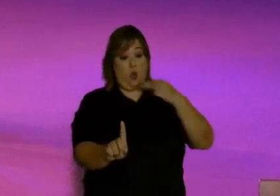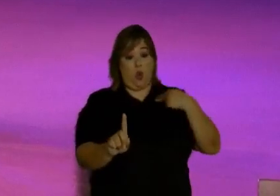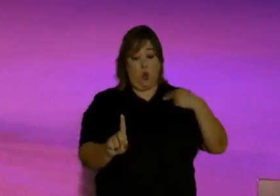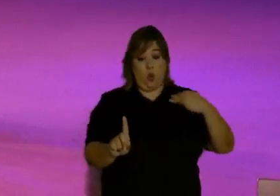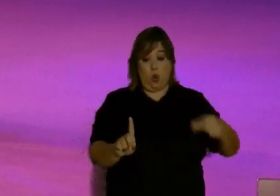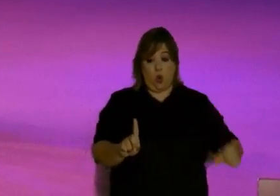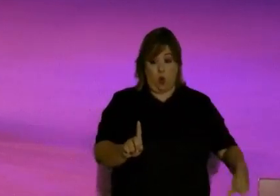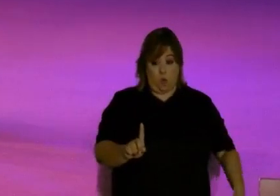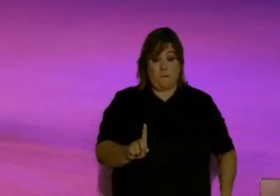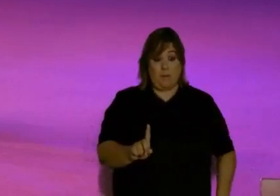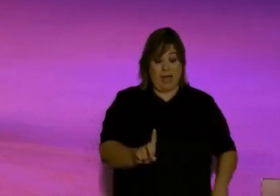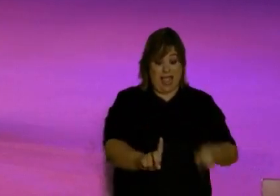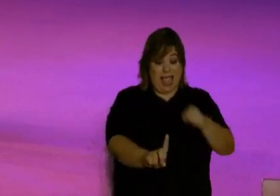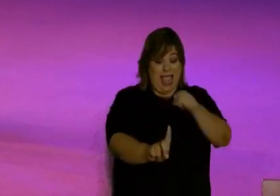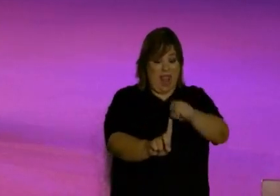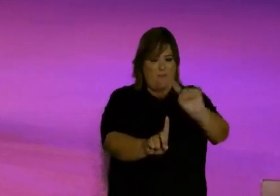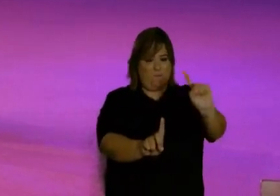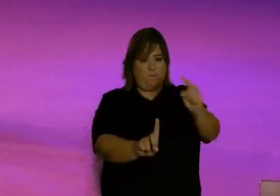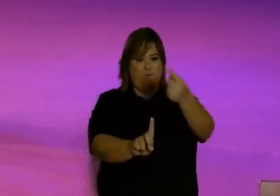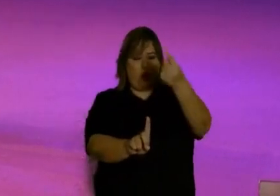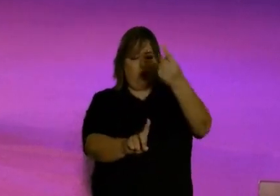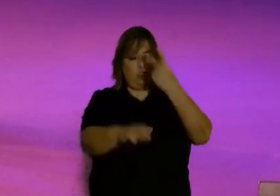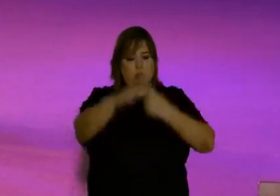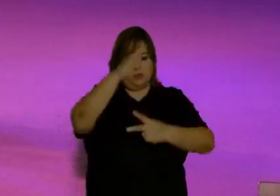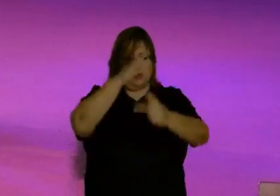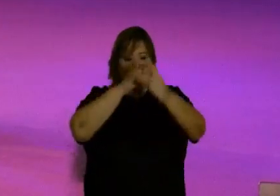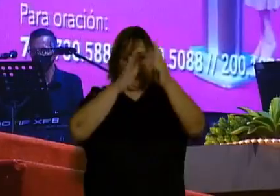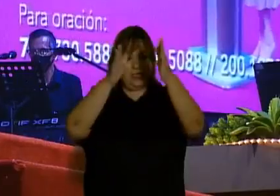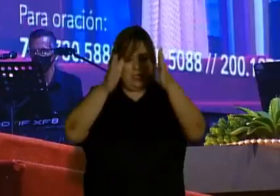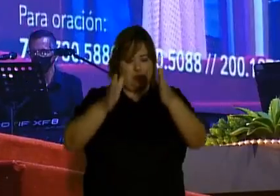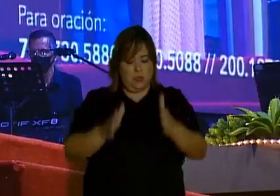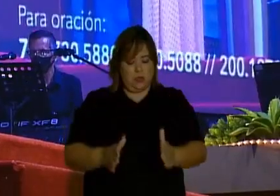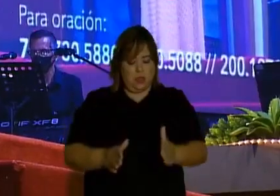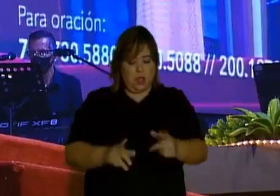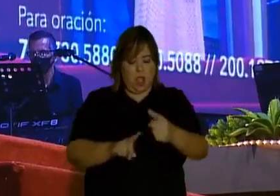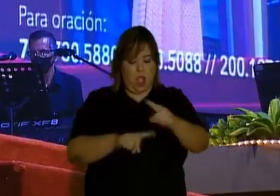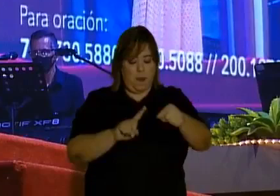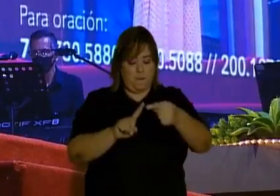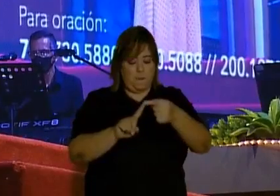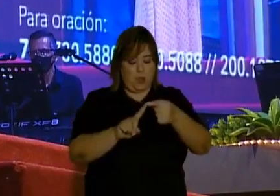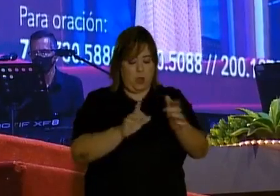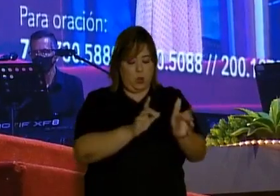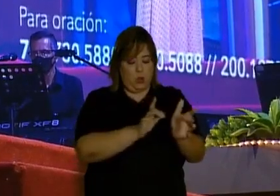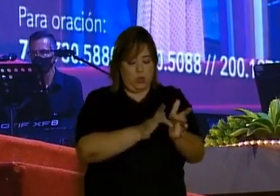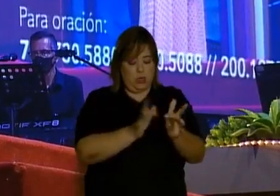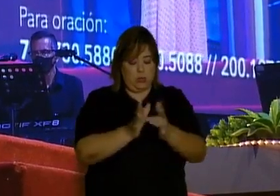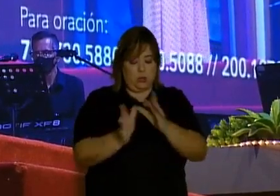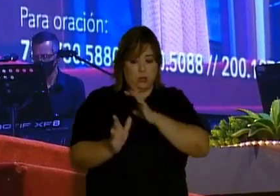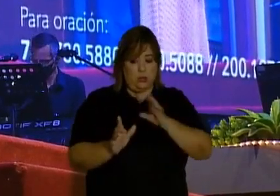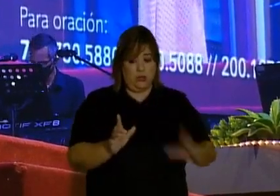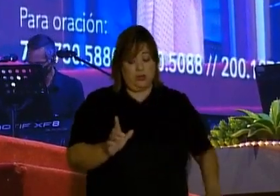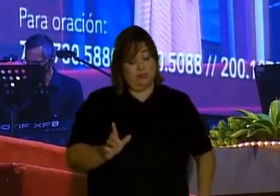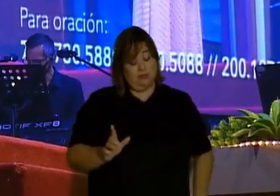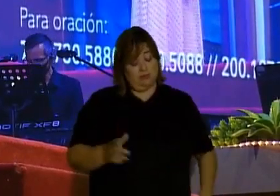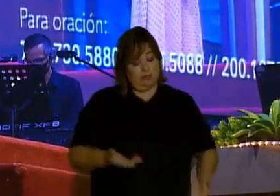que profetizó de Jesús, pero su humanidad estaba tan presente. Probablemente a Juan le asaltaron